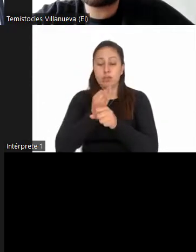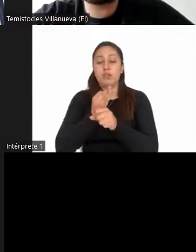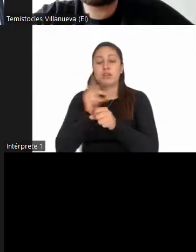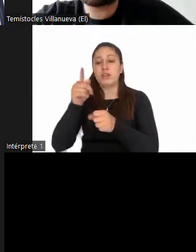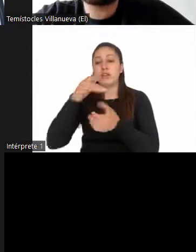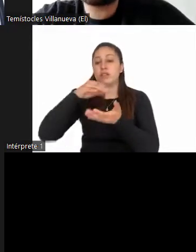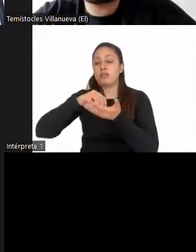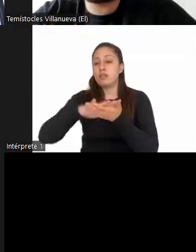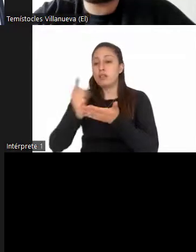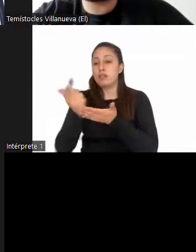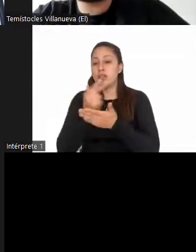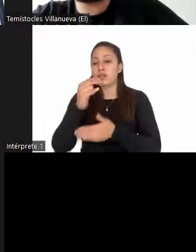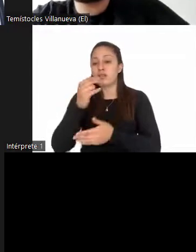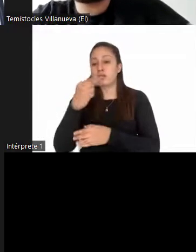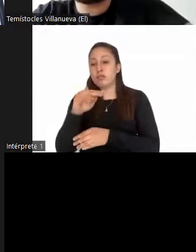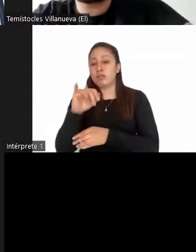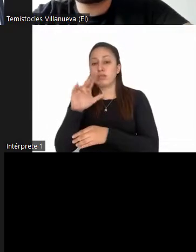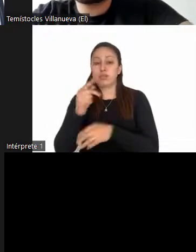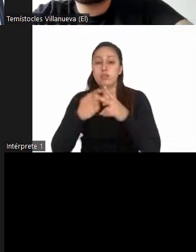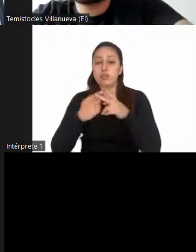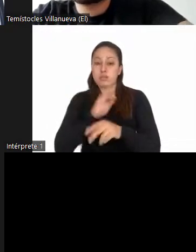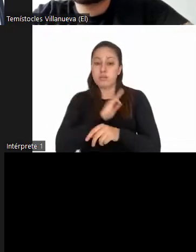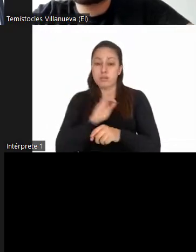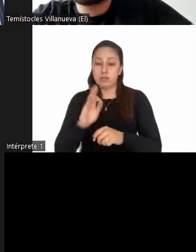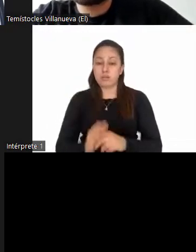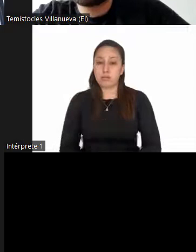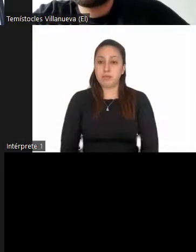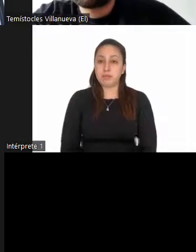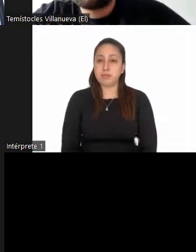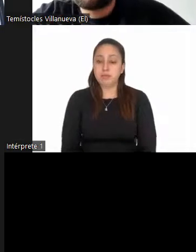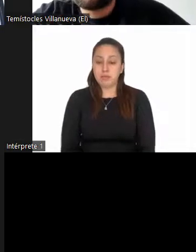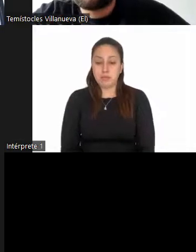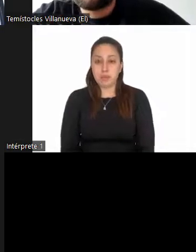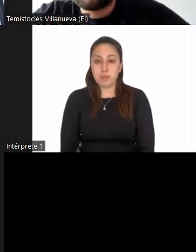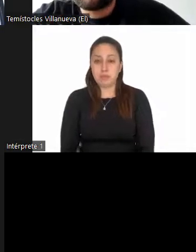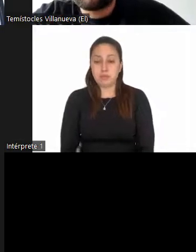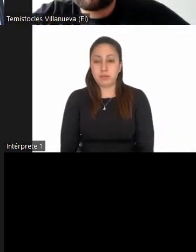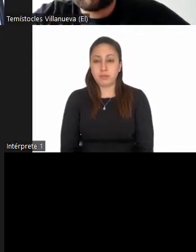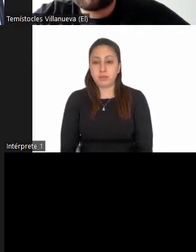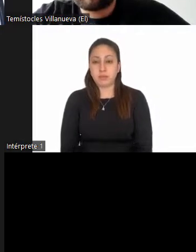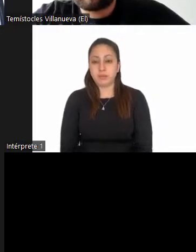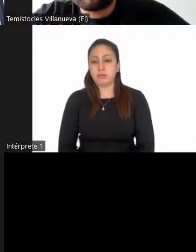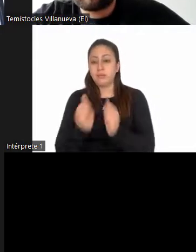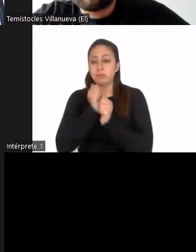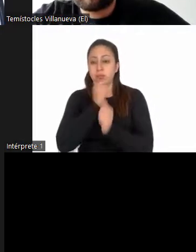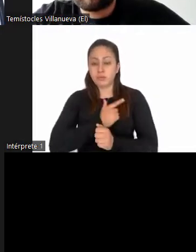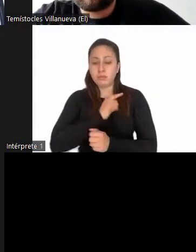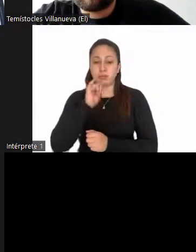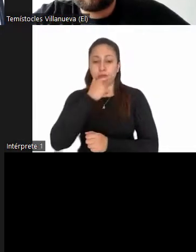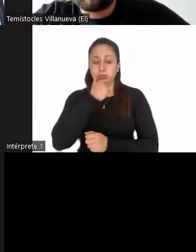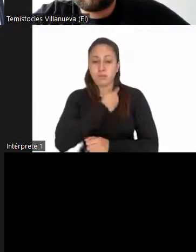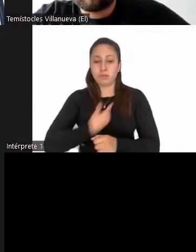lista de asistencia y nos informe de la verificación de quórum. Con mucho gusto, diputado presidente. Buen día a todas y